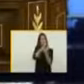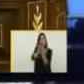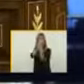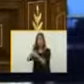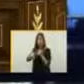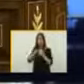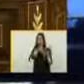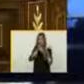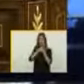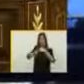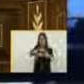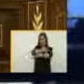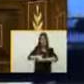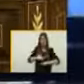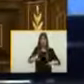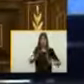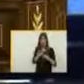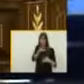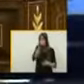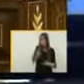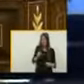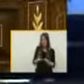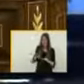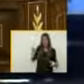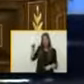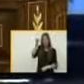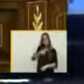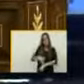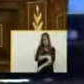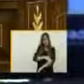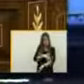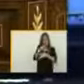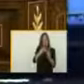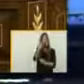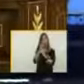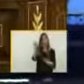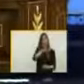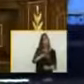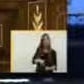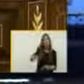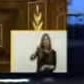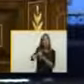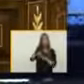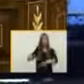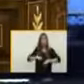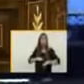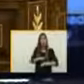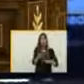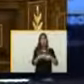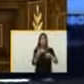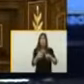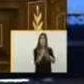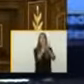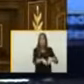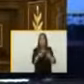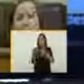perfecta... Vamos a ver, el objetivo de la investidura no es poner en marcha el periodo a partir del cual, el día a partir del cual se cuentan